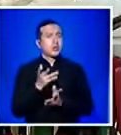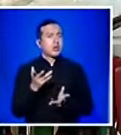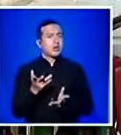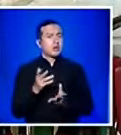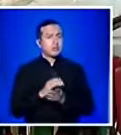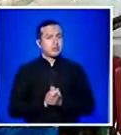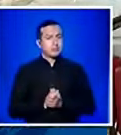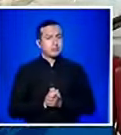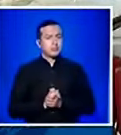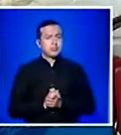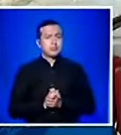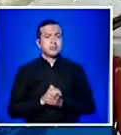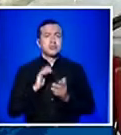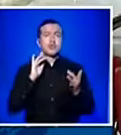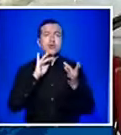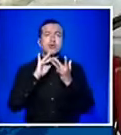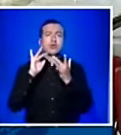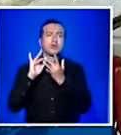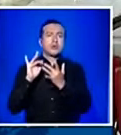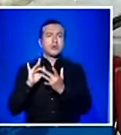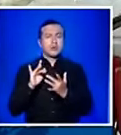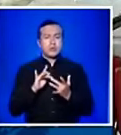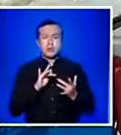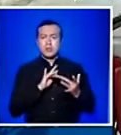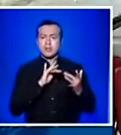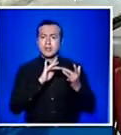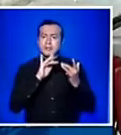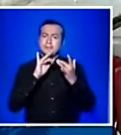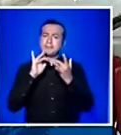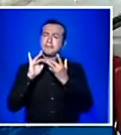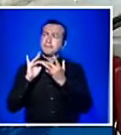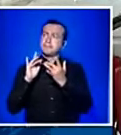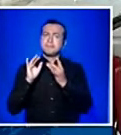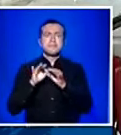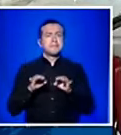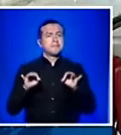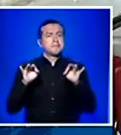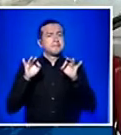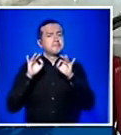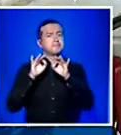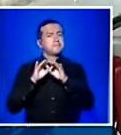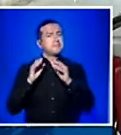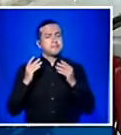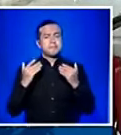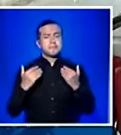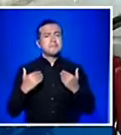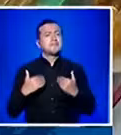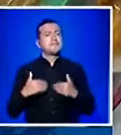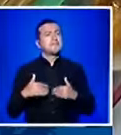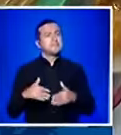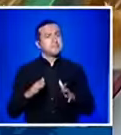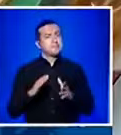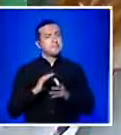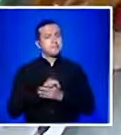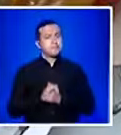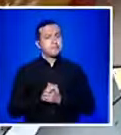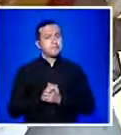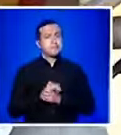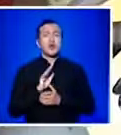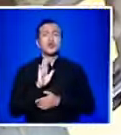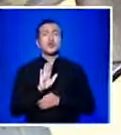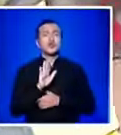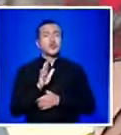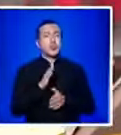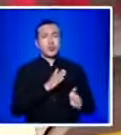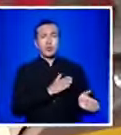base de sensores, entonces ese es el punto ideal para que funcione una alarma. En su taller el orden